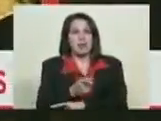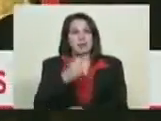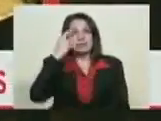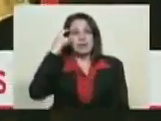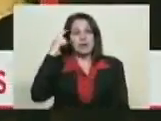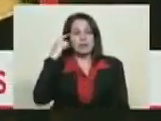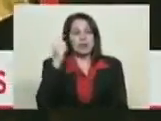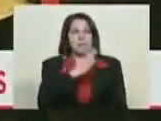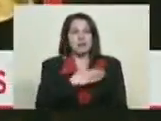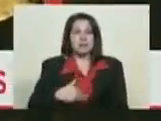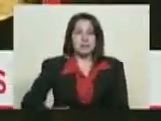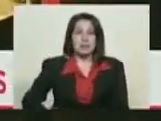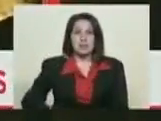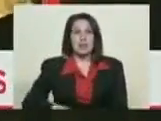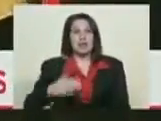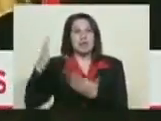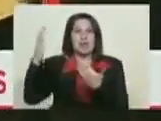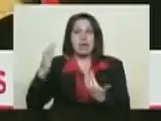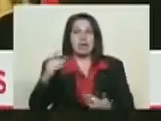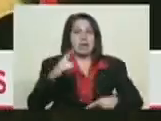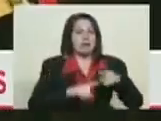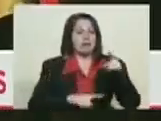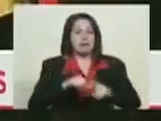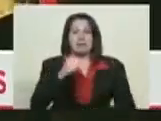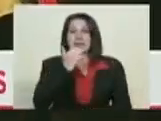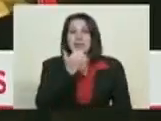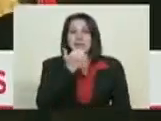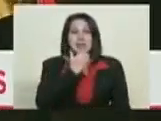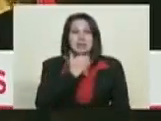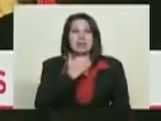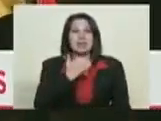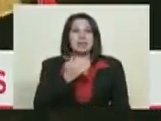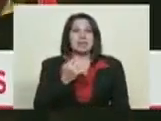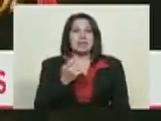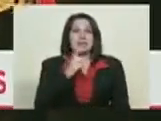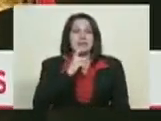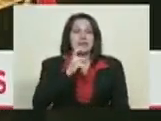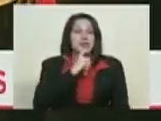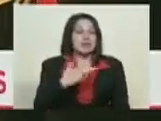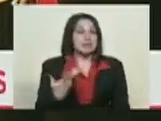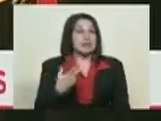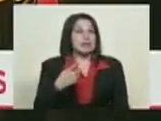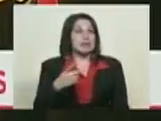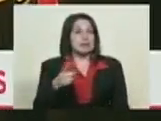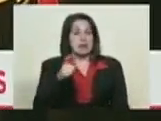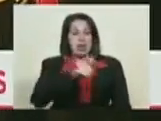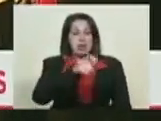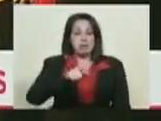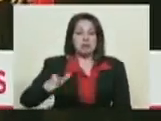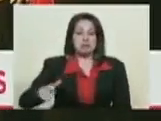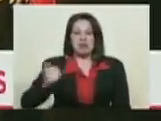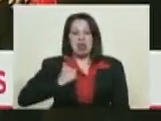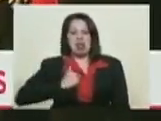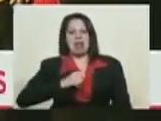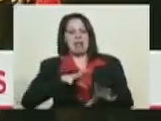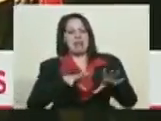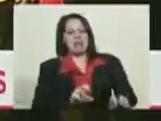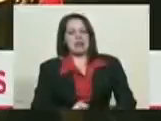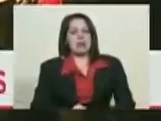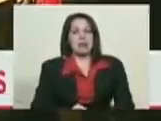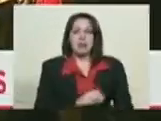hermano, que venían situaciones donde algunos se iban a aprovechar. Pero el comandante Chávez sembró en tierra